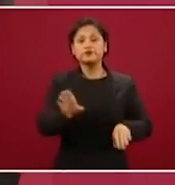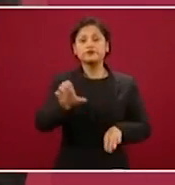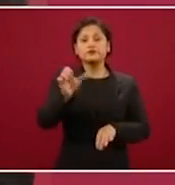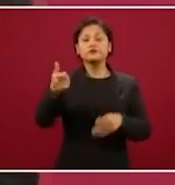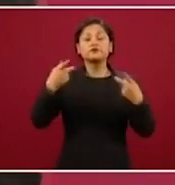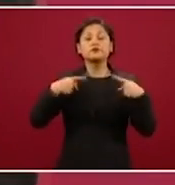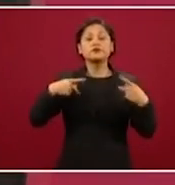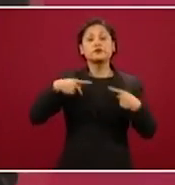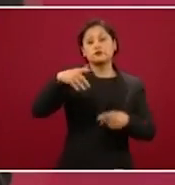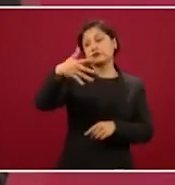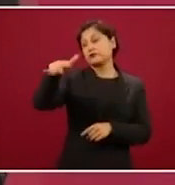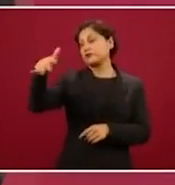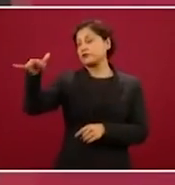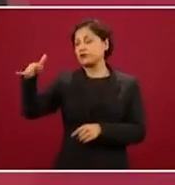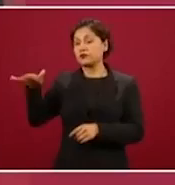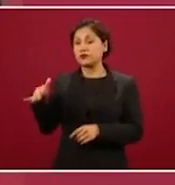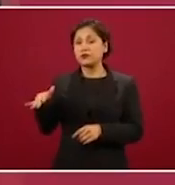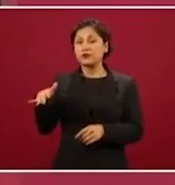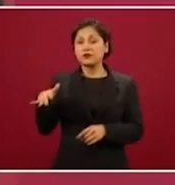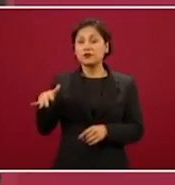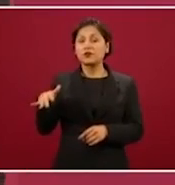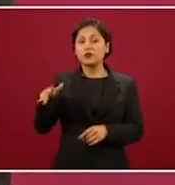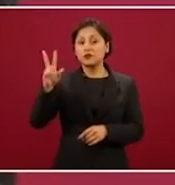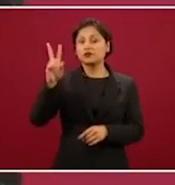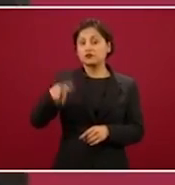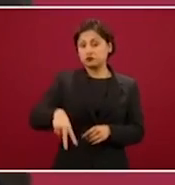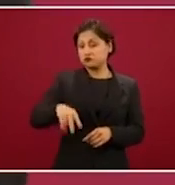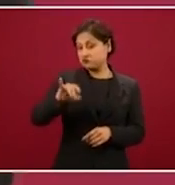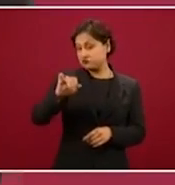sí hay forma de que